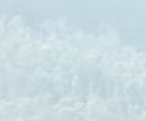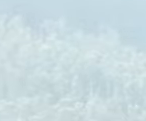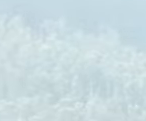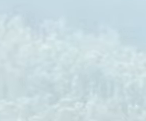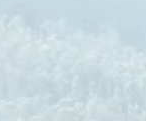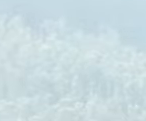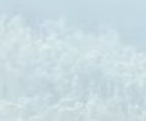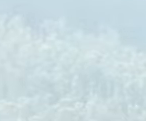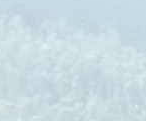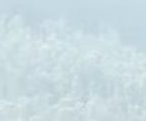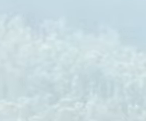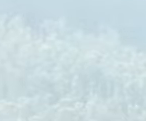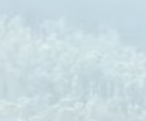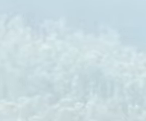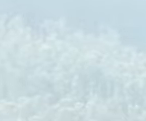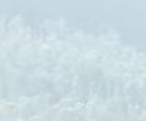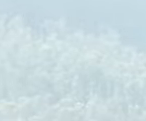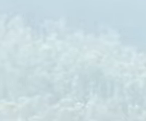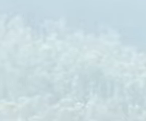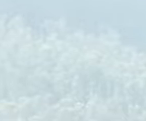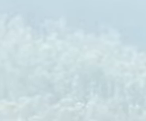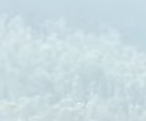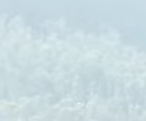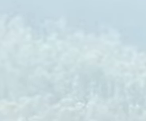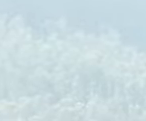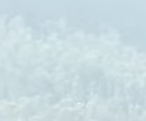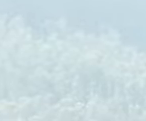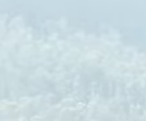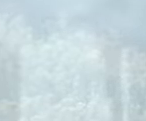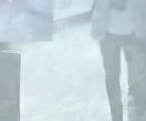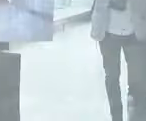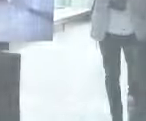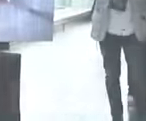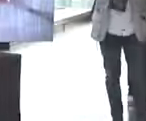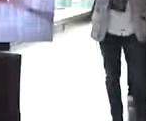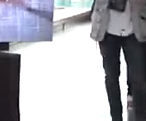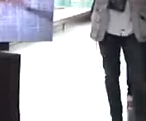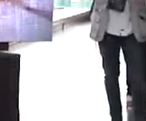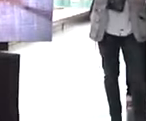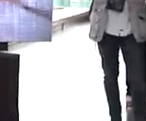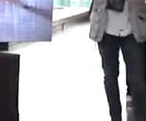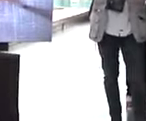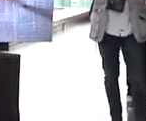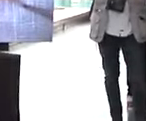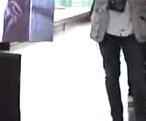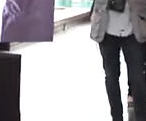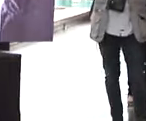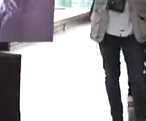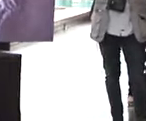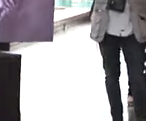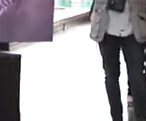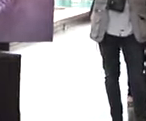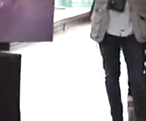de características más amplias, más democráticas, más populares, incluso si ustedes quieren, que son dos momentos centrales.